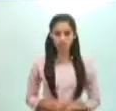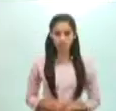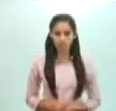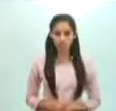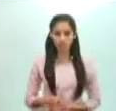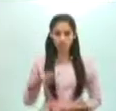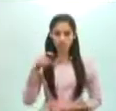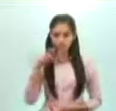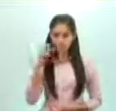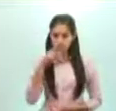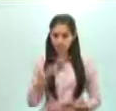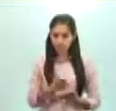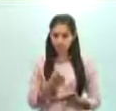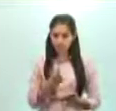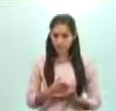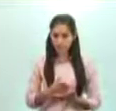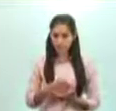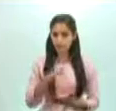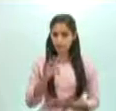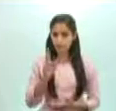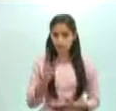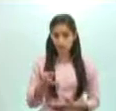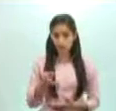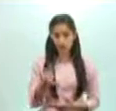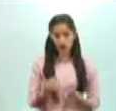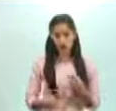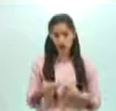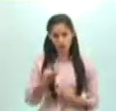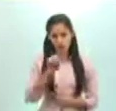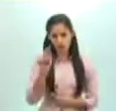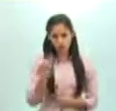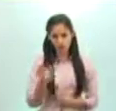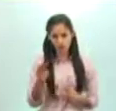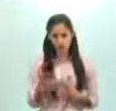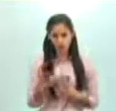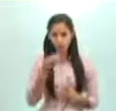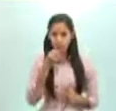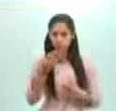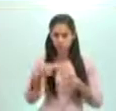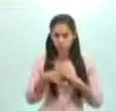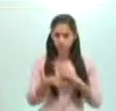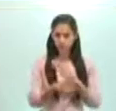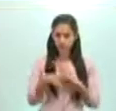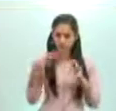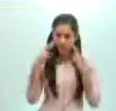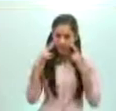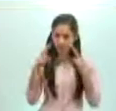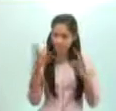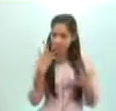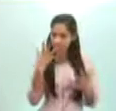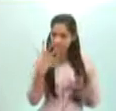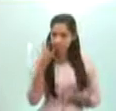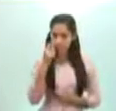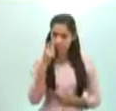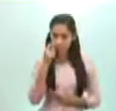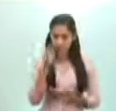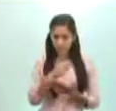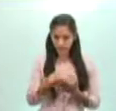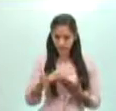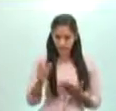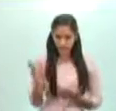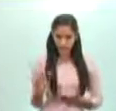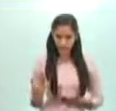Al finalizar la clase le estaremos orientando algunos ejercicios para poder profundizar en la vida y en la obra de este gran